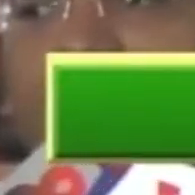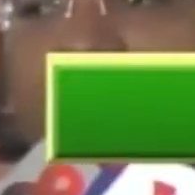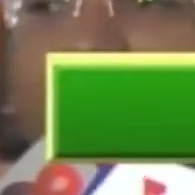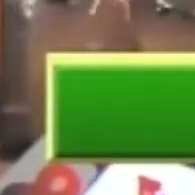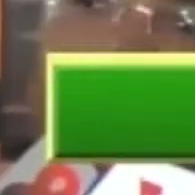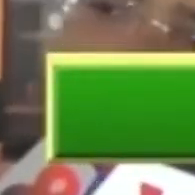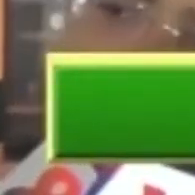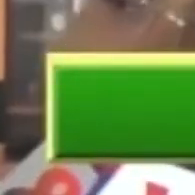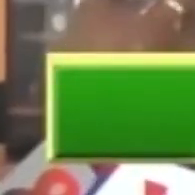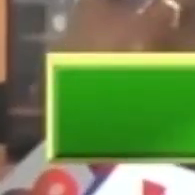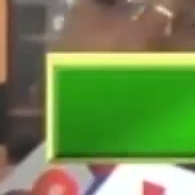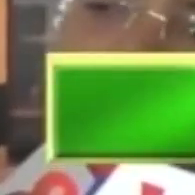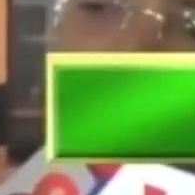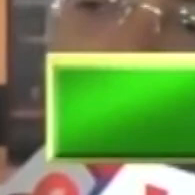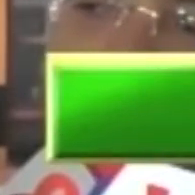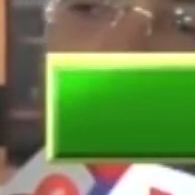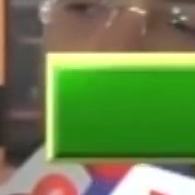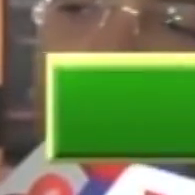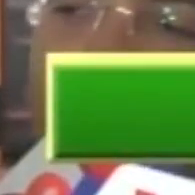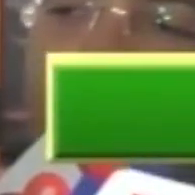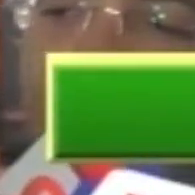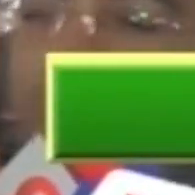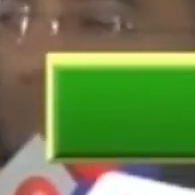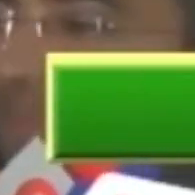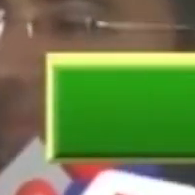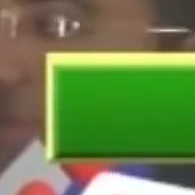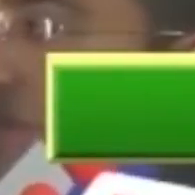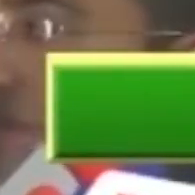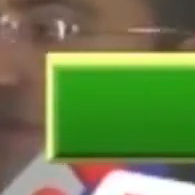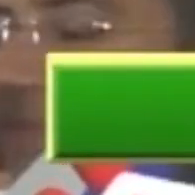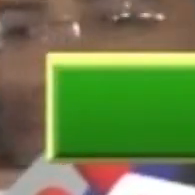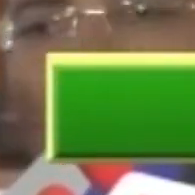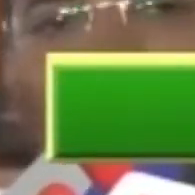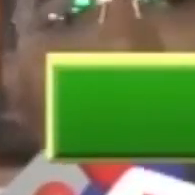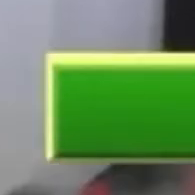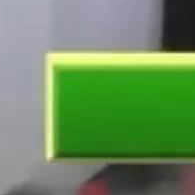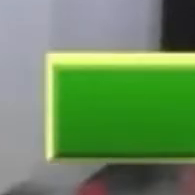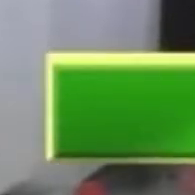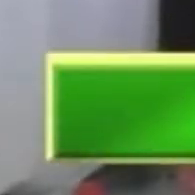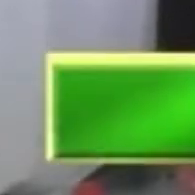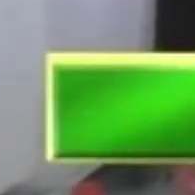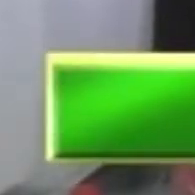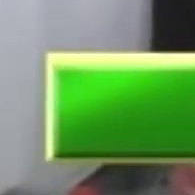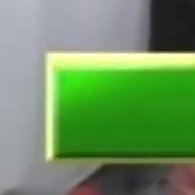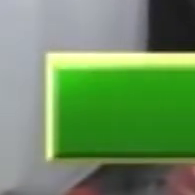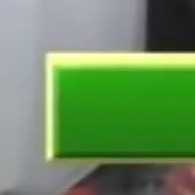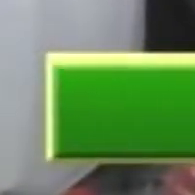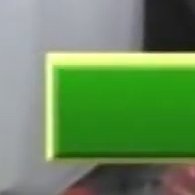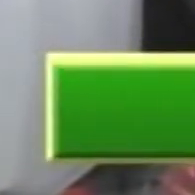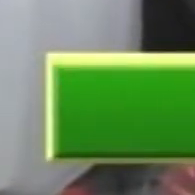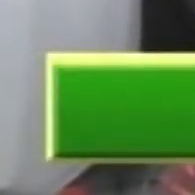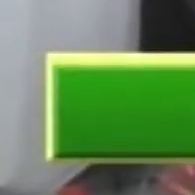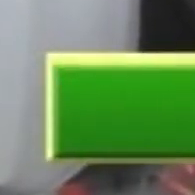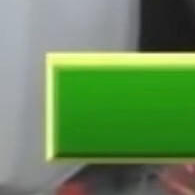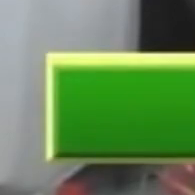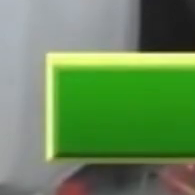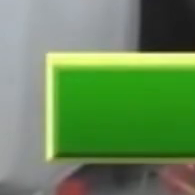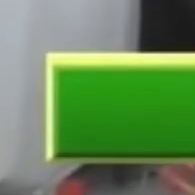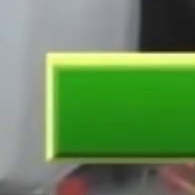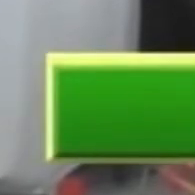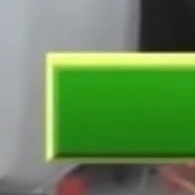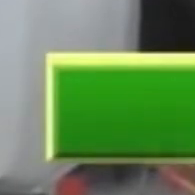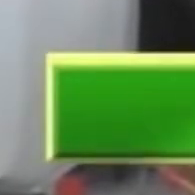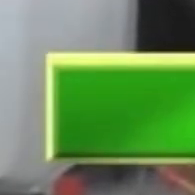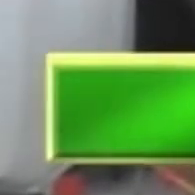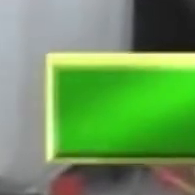los vistan de una manera distinta. Ellos son una organización de crimen organizado. En Valledupar, Ramón Meneses, Las Noticias,